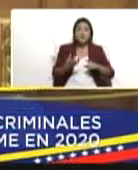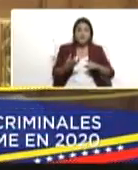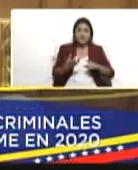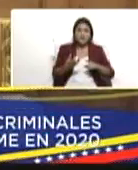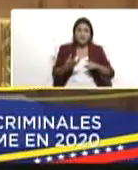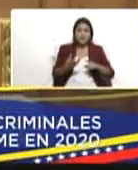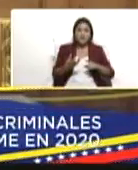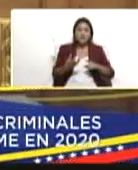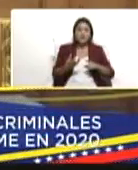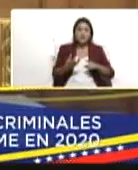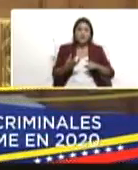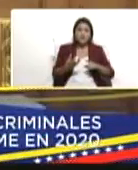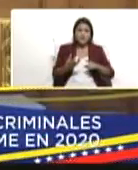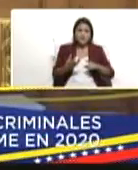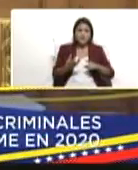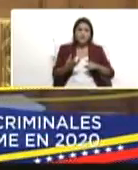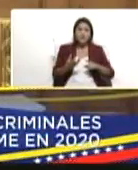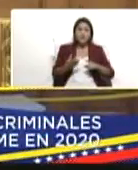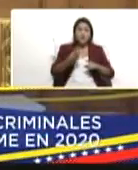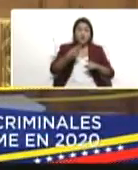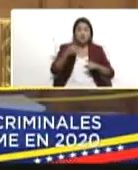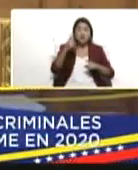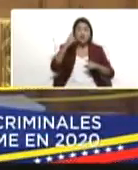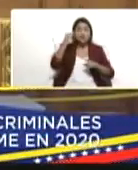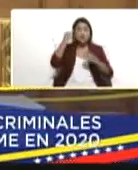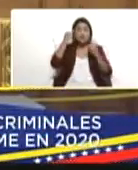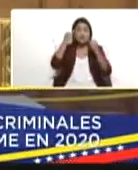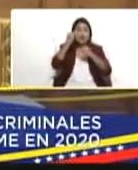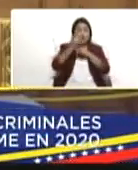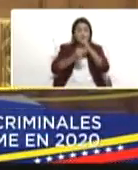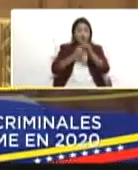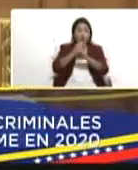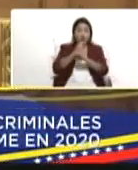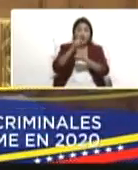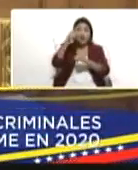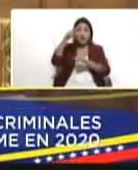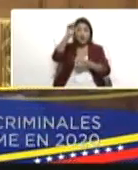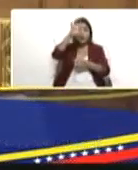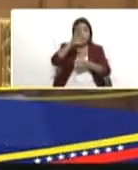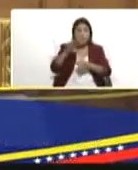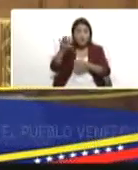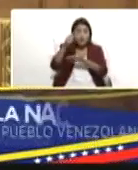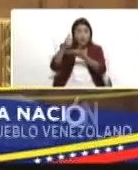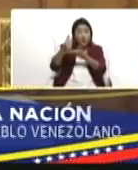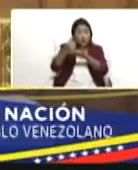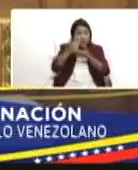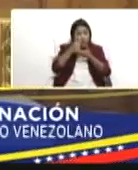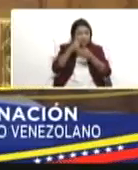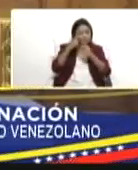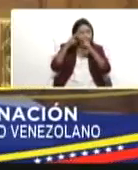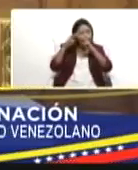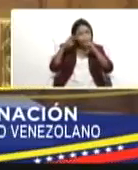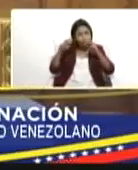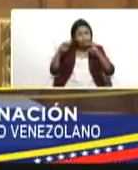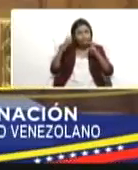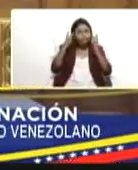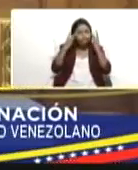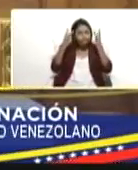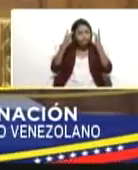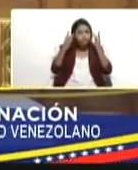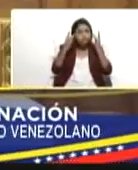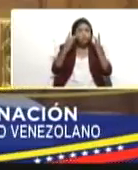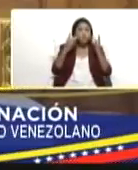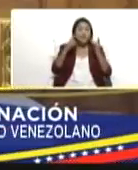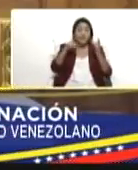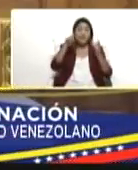inteligencia internacional me agradezco a los países que nos han apoyado en esto y labores de inteligencia